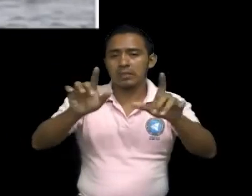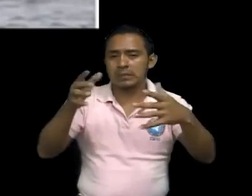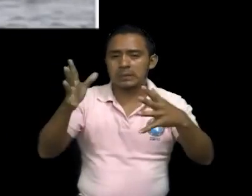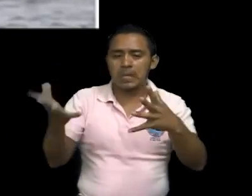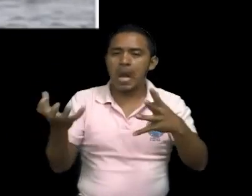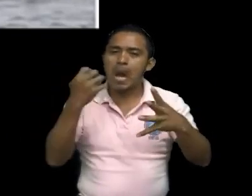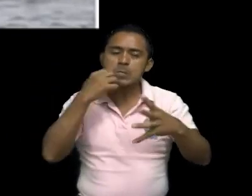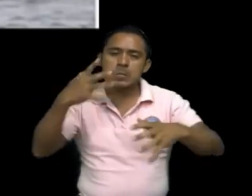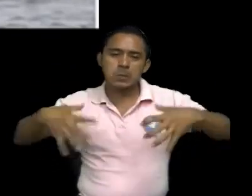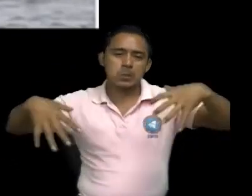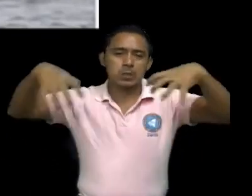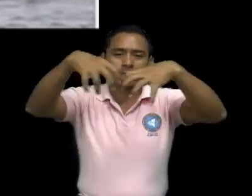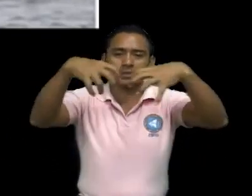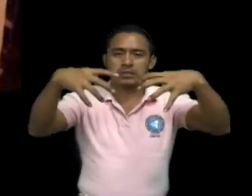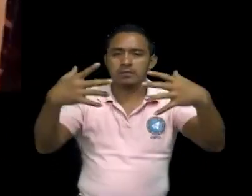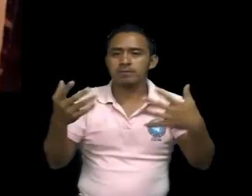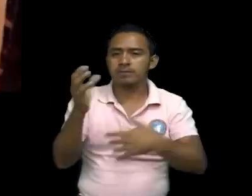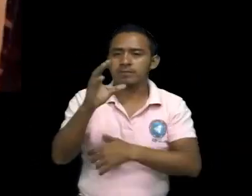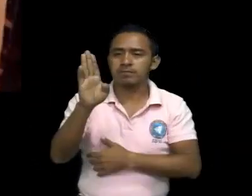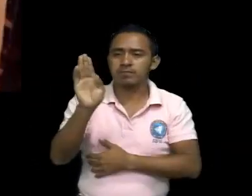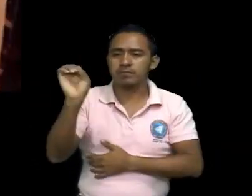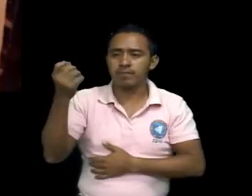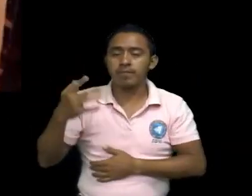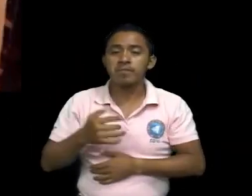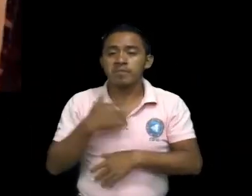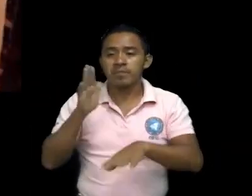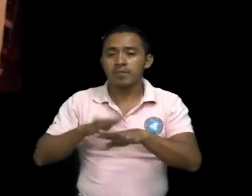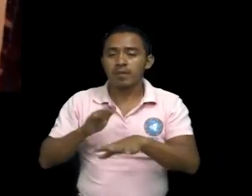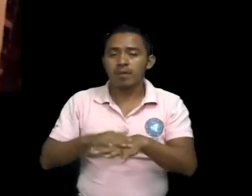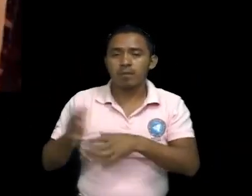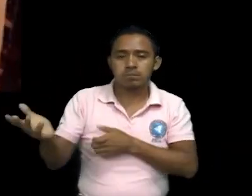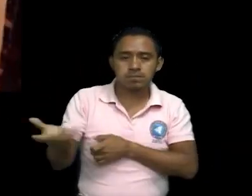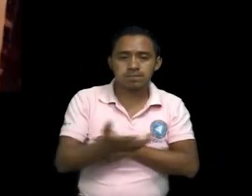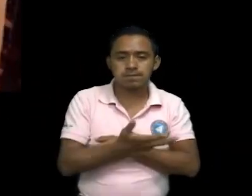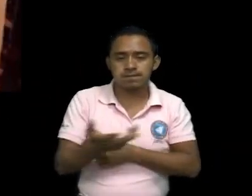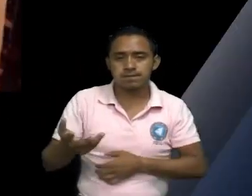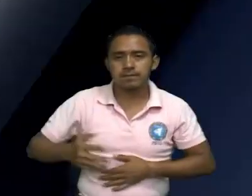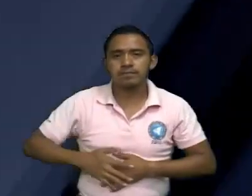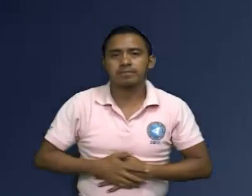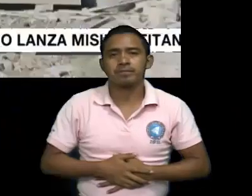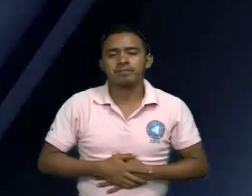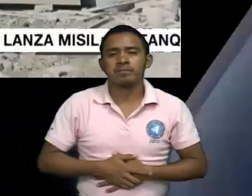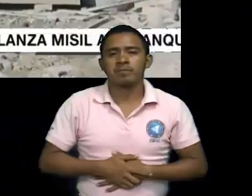rocosa, informa CBS citando al Departamento de Bomberos.